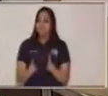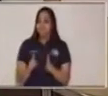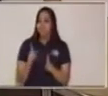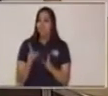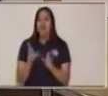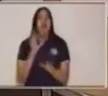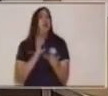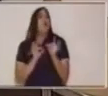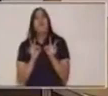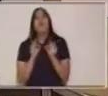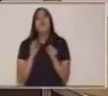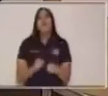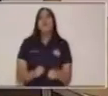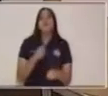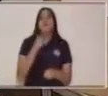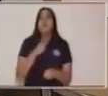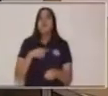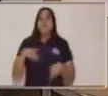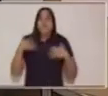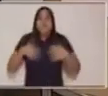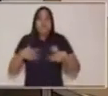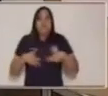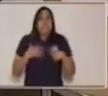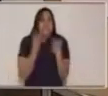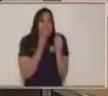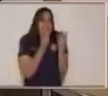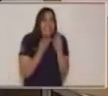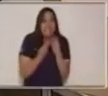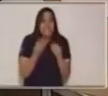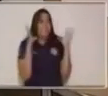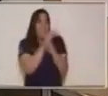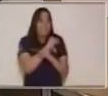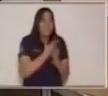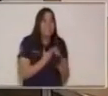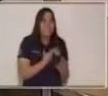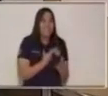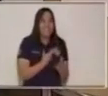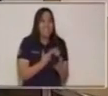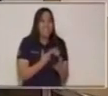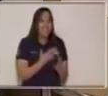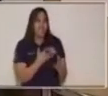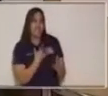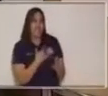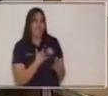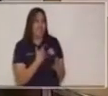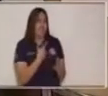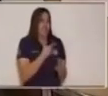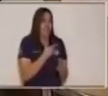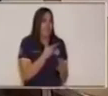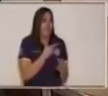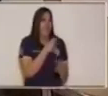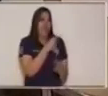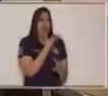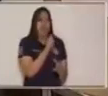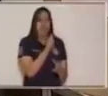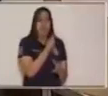O te puedo decir, ¡ay, es que me asusta la oscuridad! Tiene sentido lo que te estoy diciendo, que me da miedo a la oscuridad,